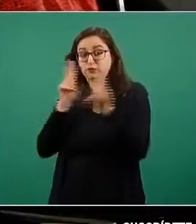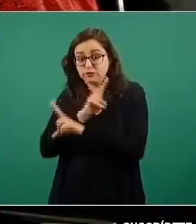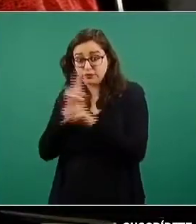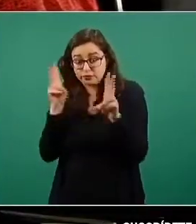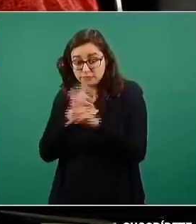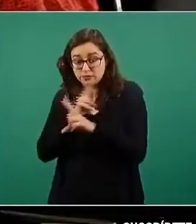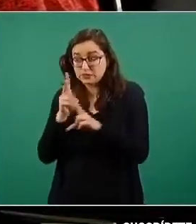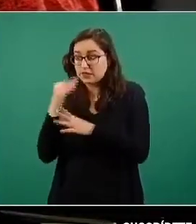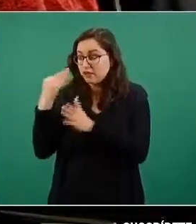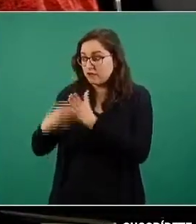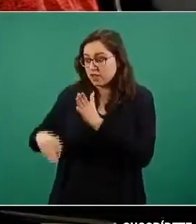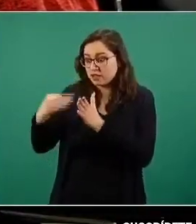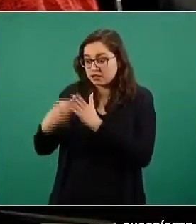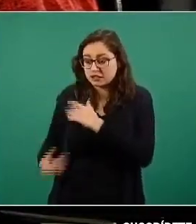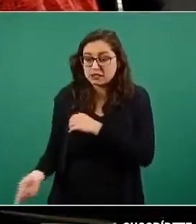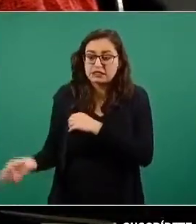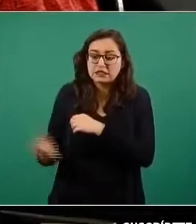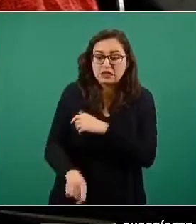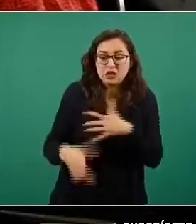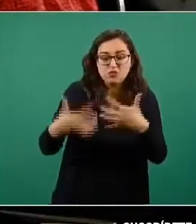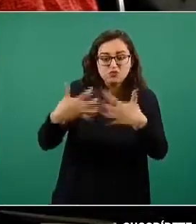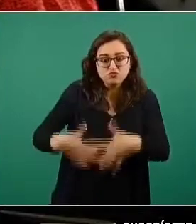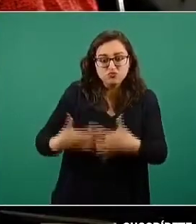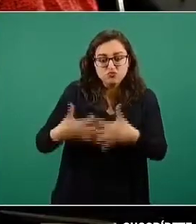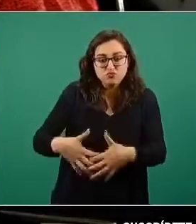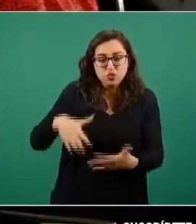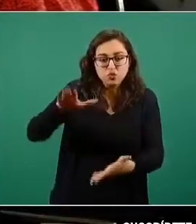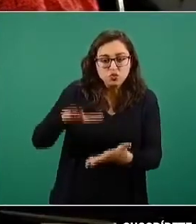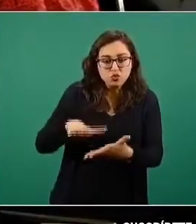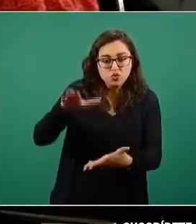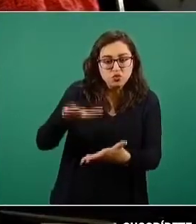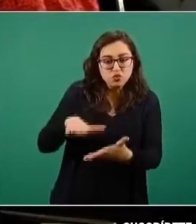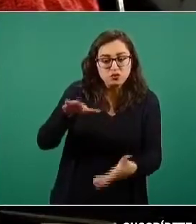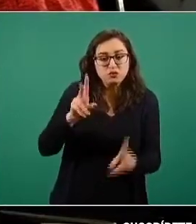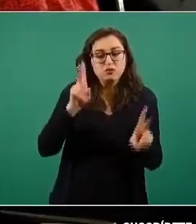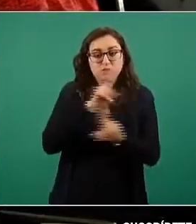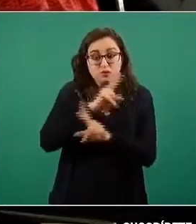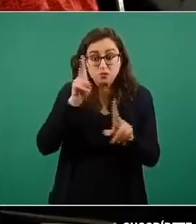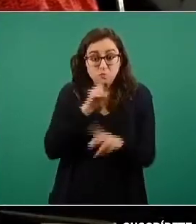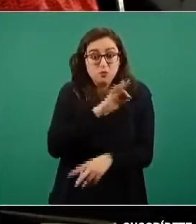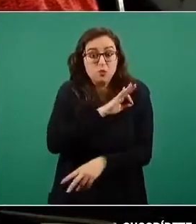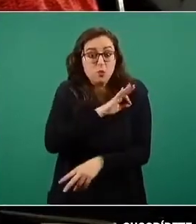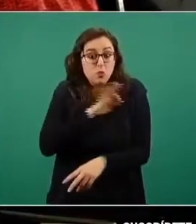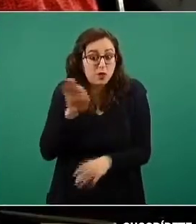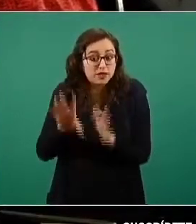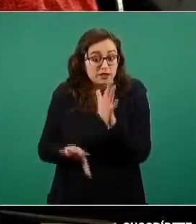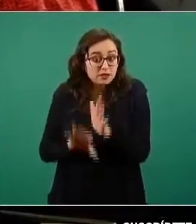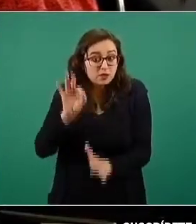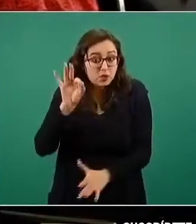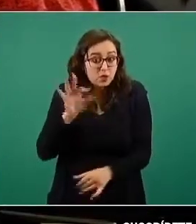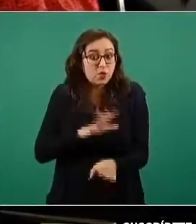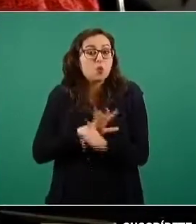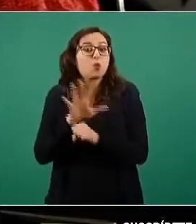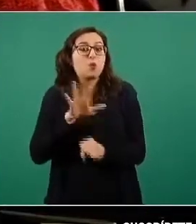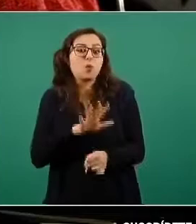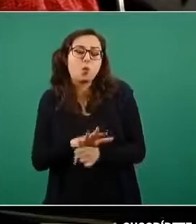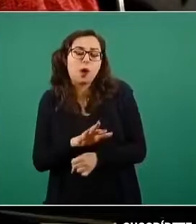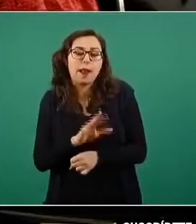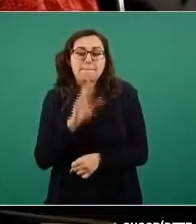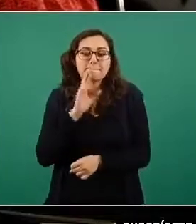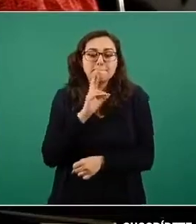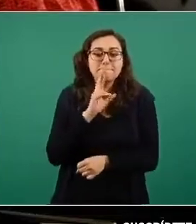concentradores. ¿Cuál sería una mejor opción? Que sí anden buscando o estén